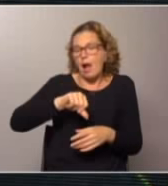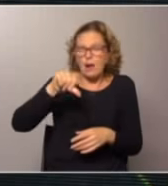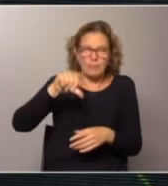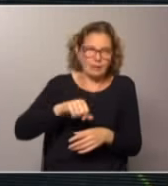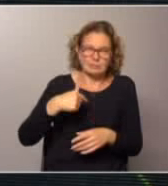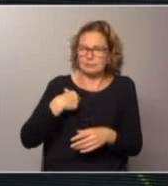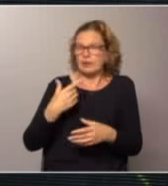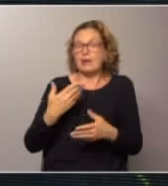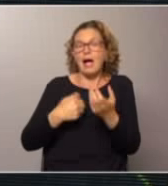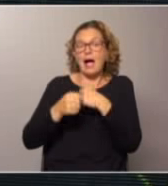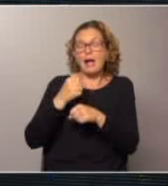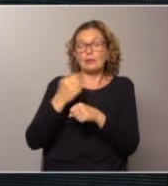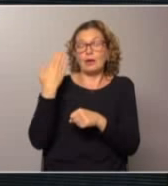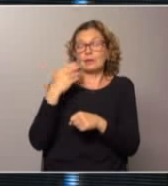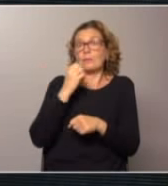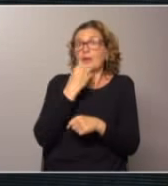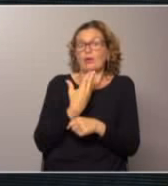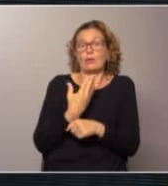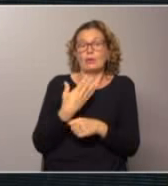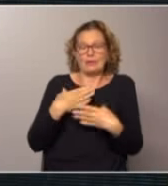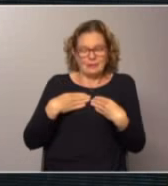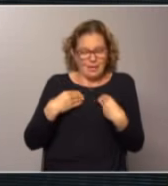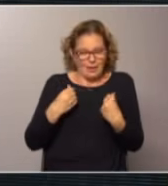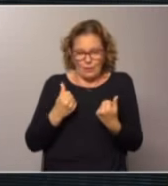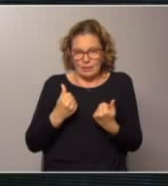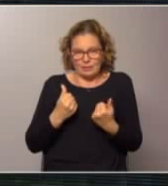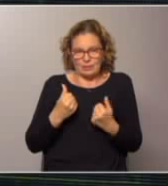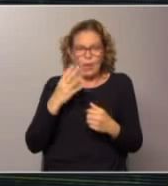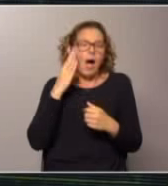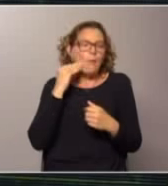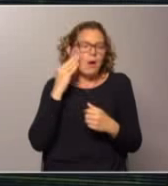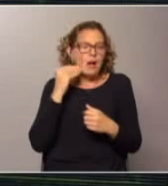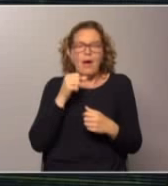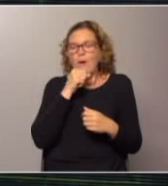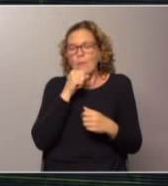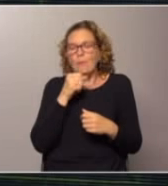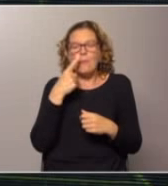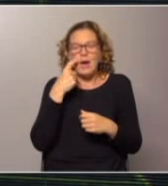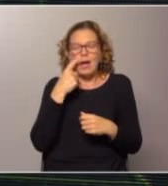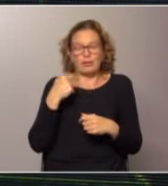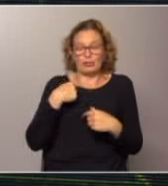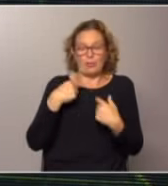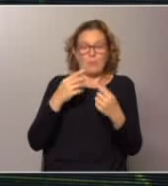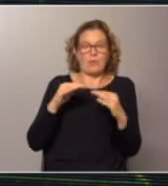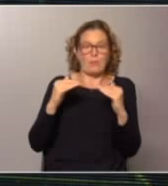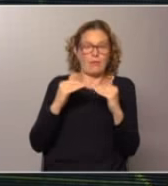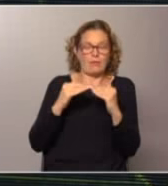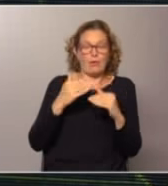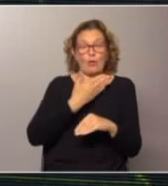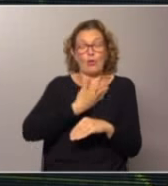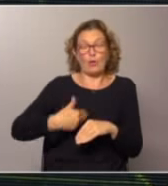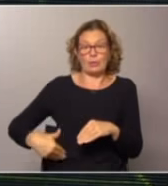si en otra época viviste mejor y lo tenés tangible porque fueron sus abuelos tus padres y vos mismo un gobierno